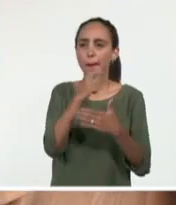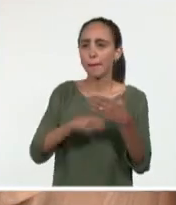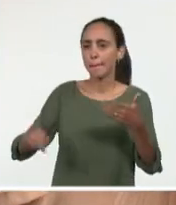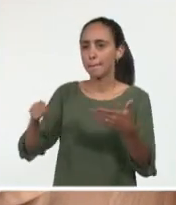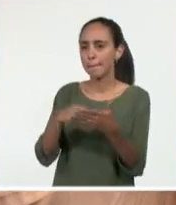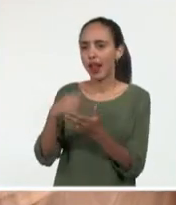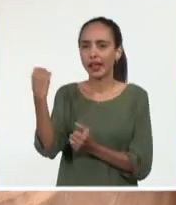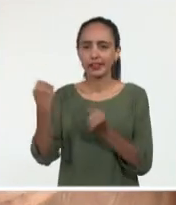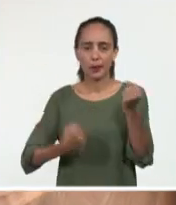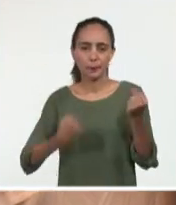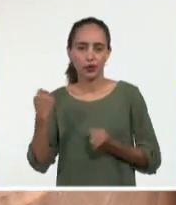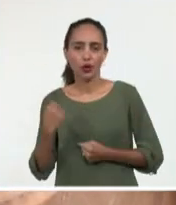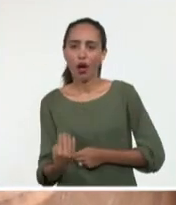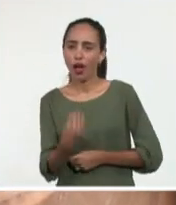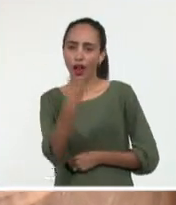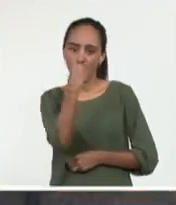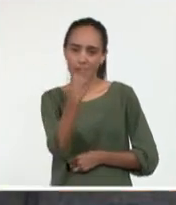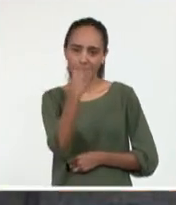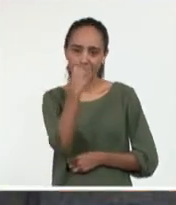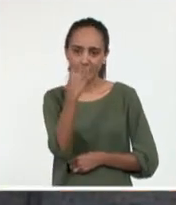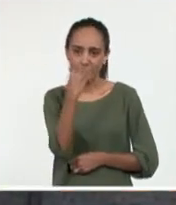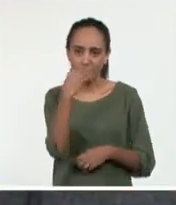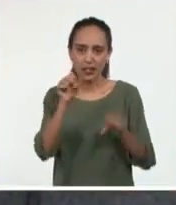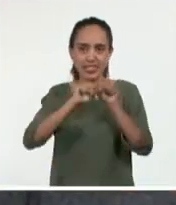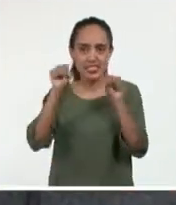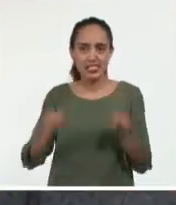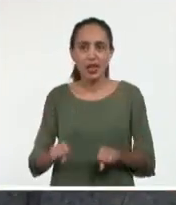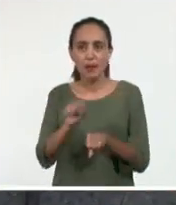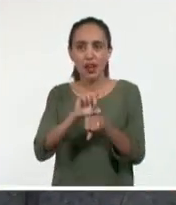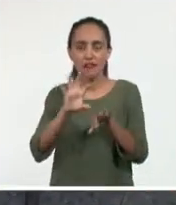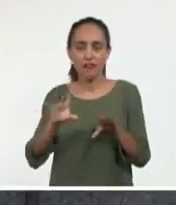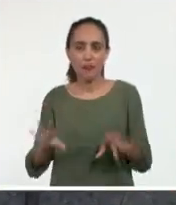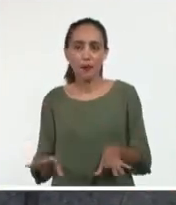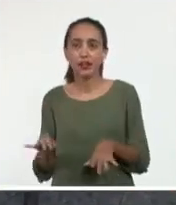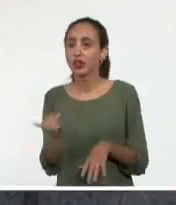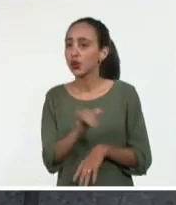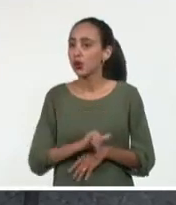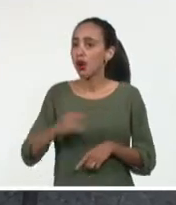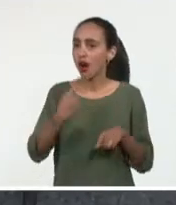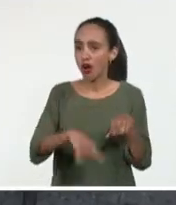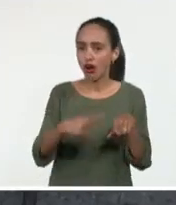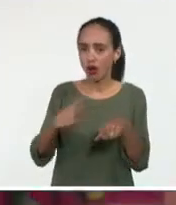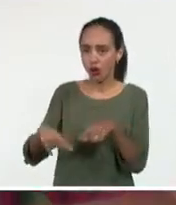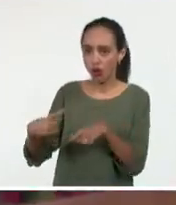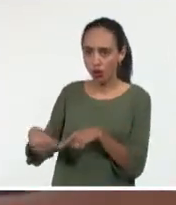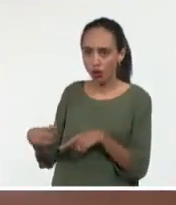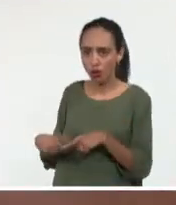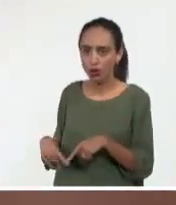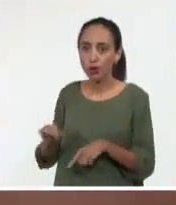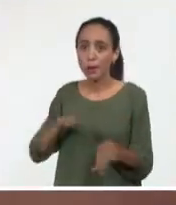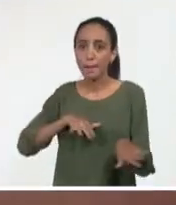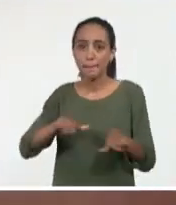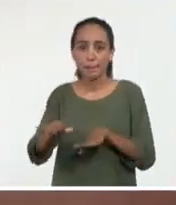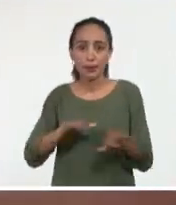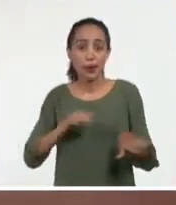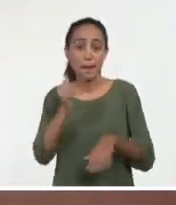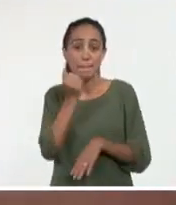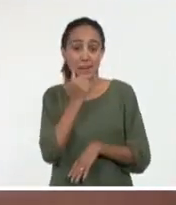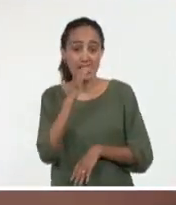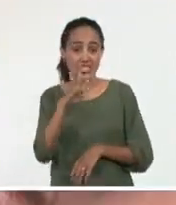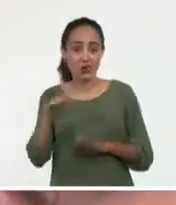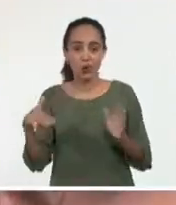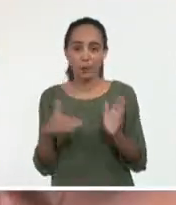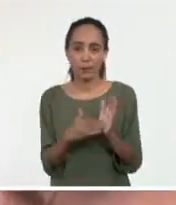de transportación, de alimentación, los sistemas informáticos, así como otros aseguramientos y la preparación de más de